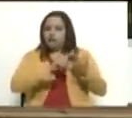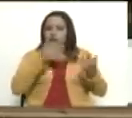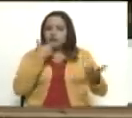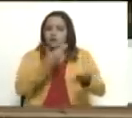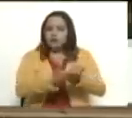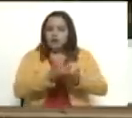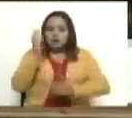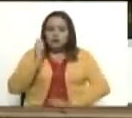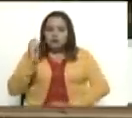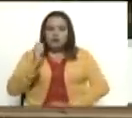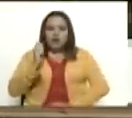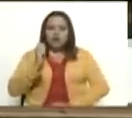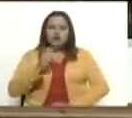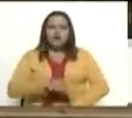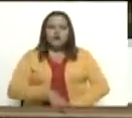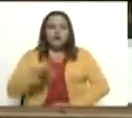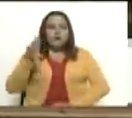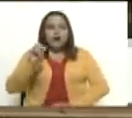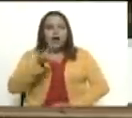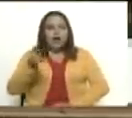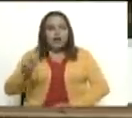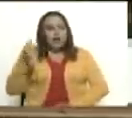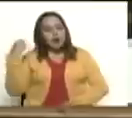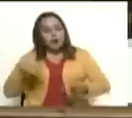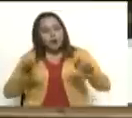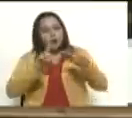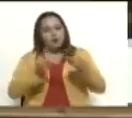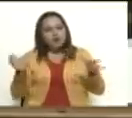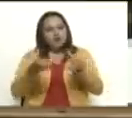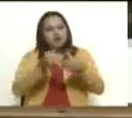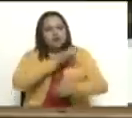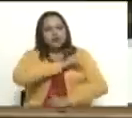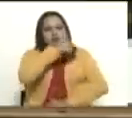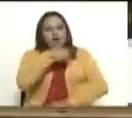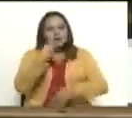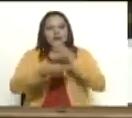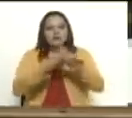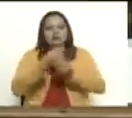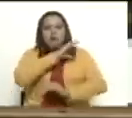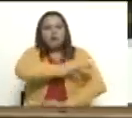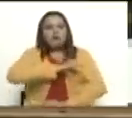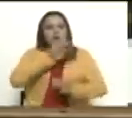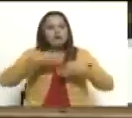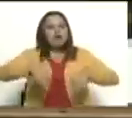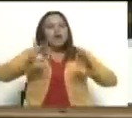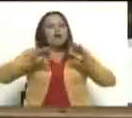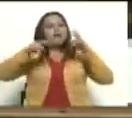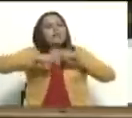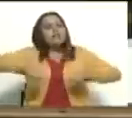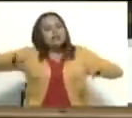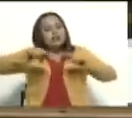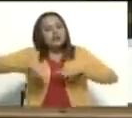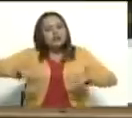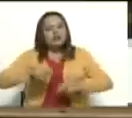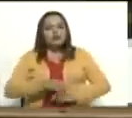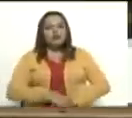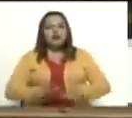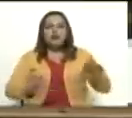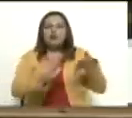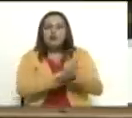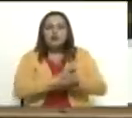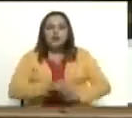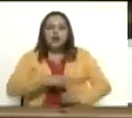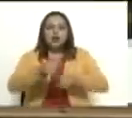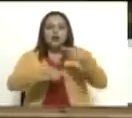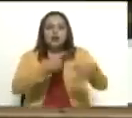otro por la Junta Directiva, donde se señala la conformación de una comisión especial para la investigación de los hechos